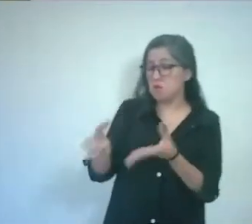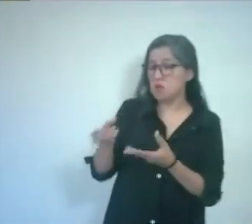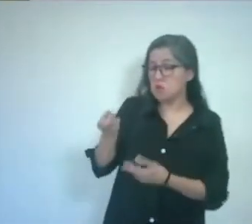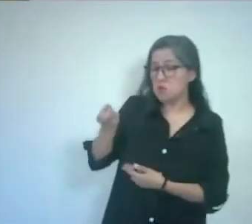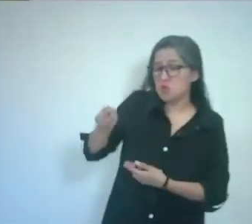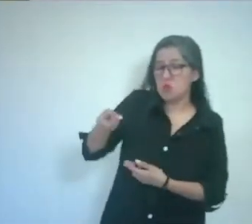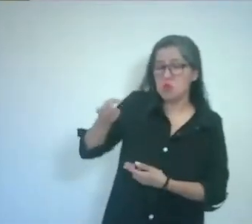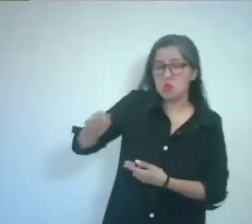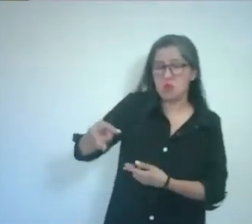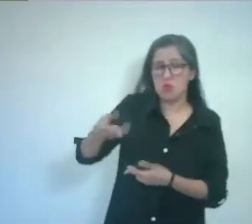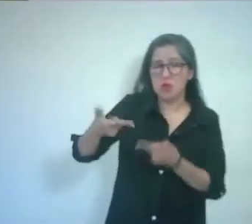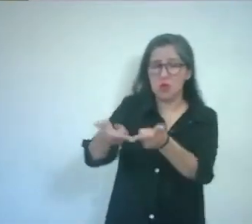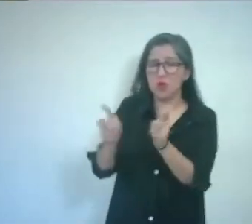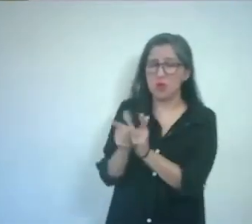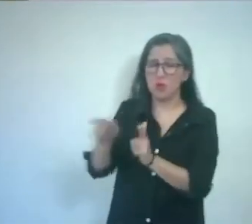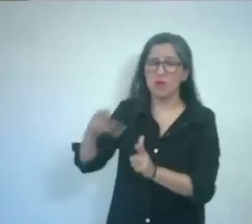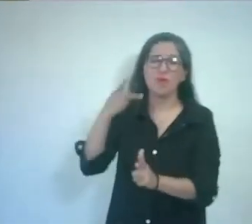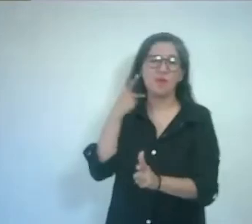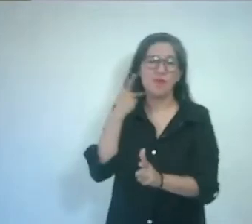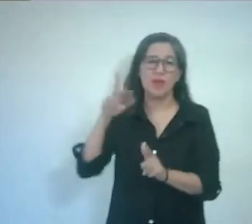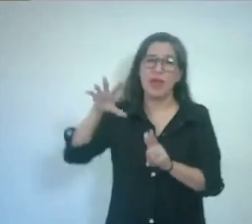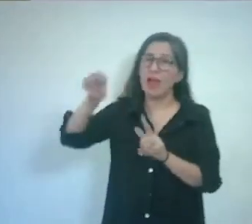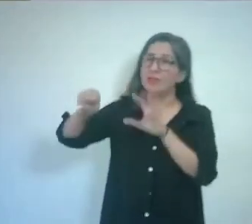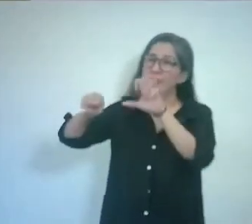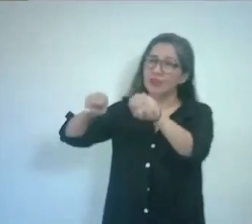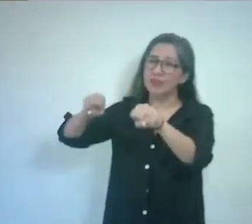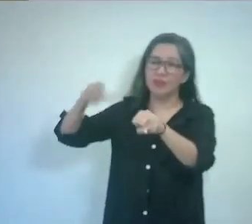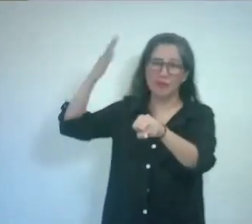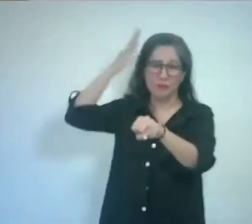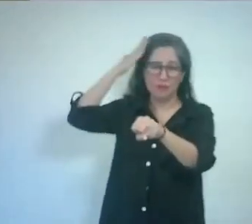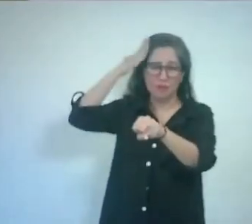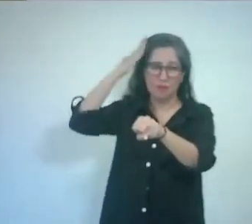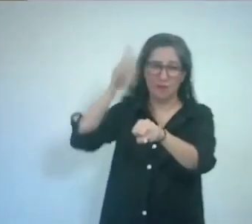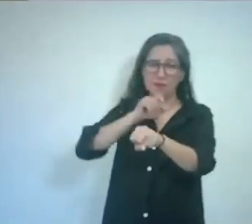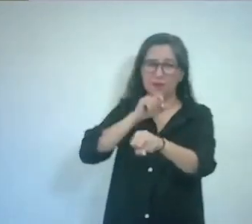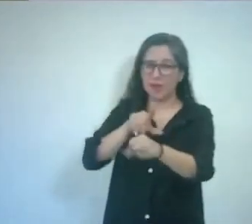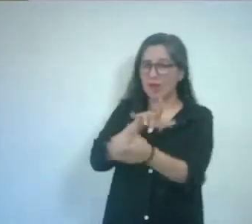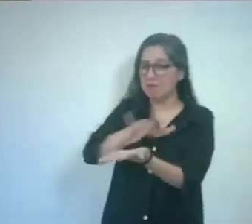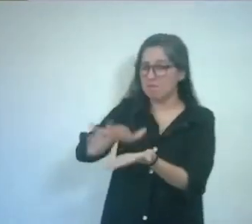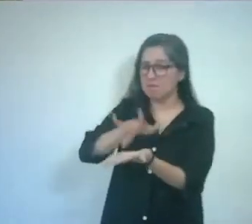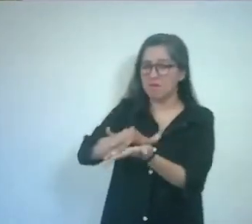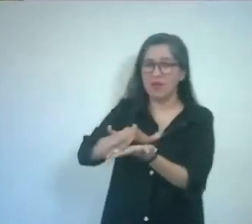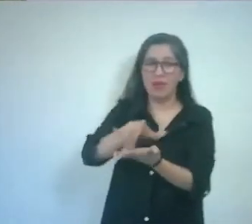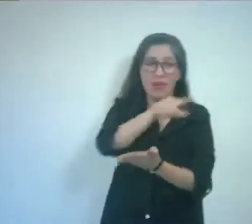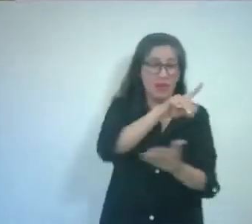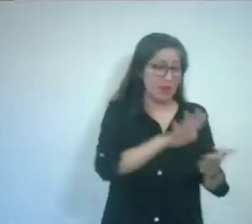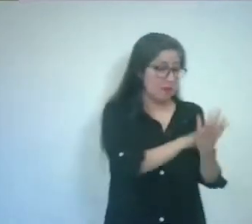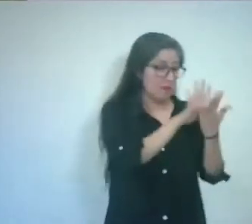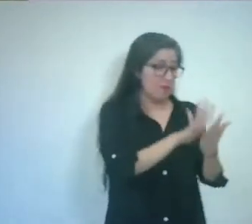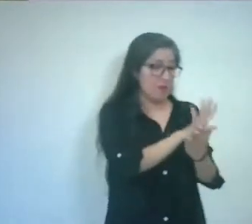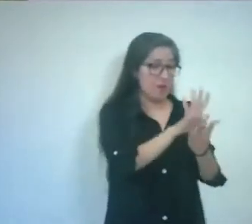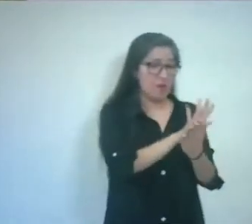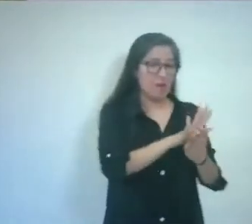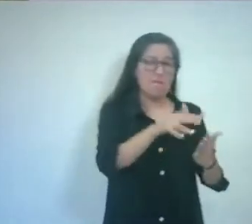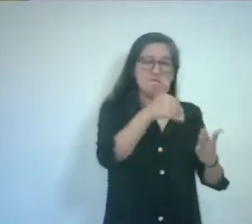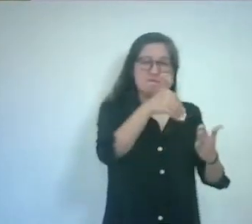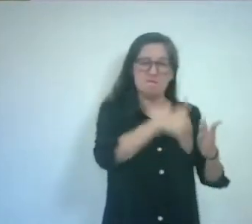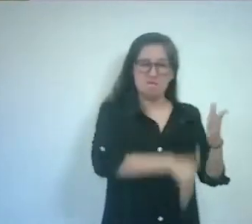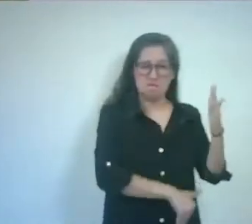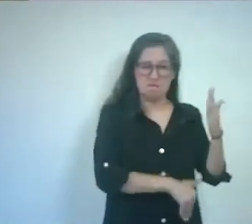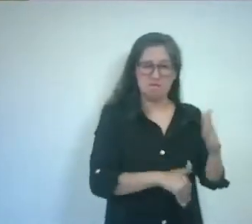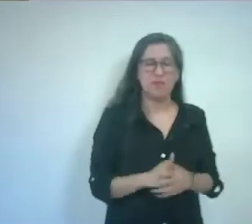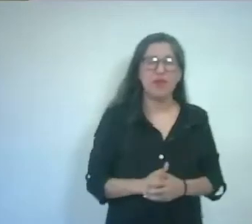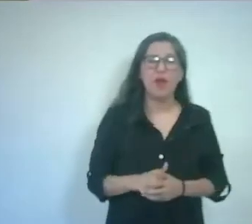beneficios para los partidos que están en el poder y que trate de menoscabar la democracia que hemos intentado construir. Me